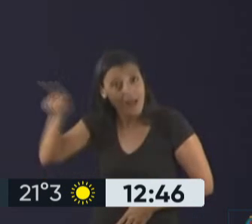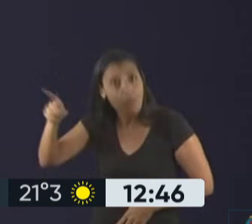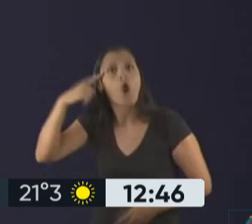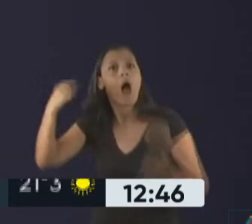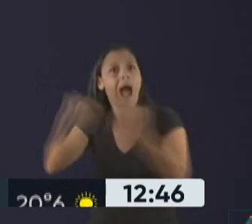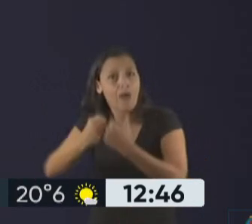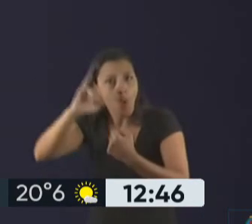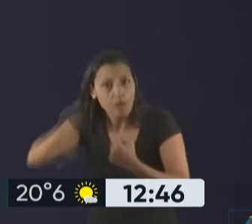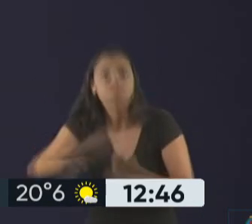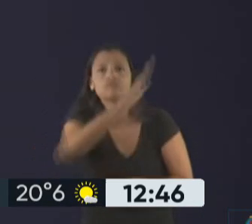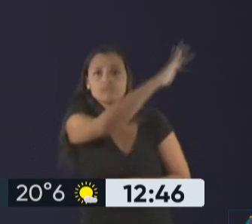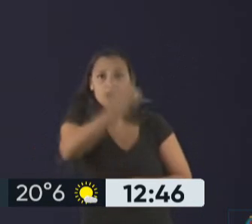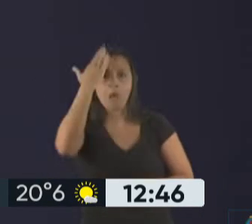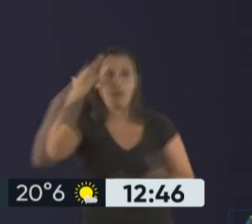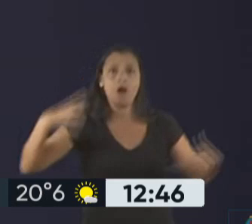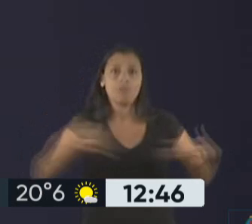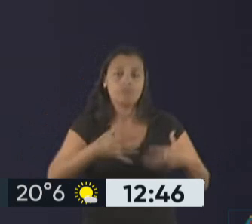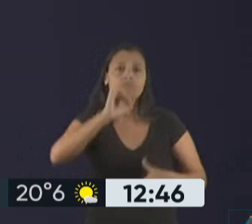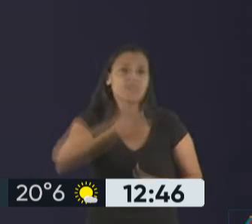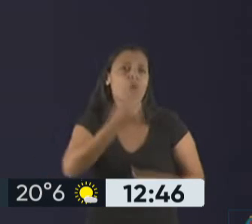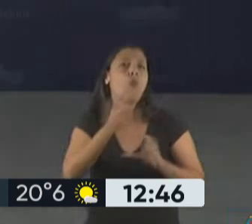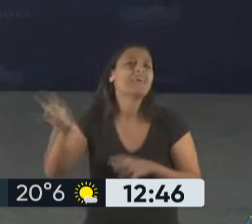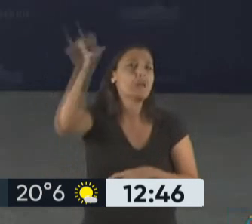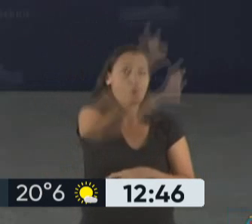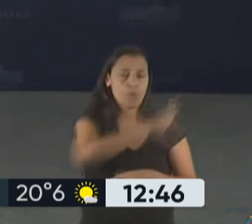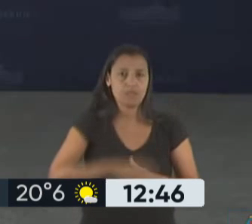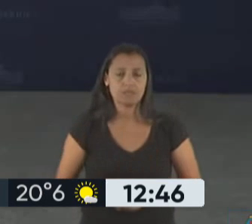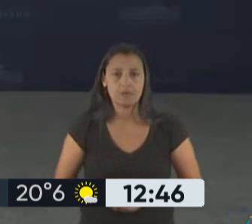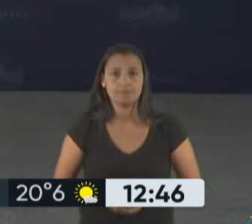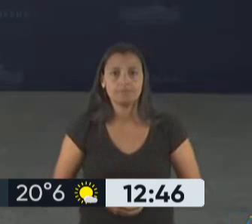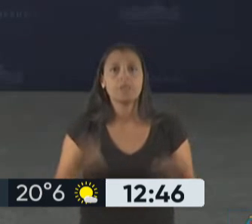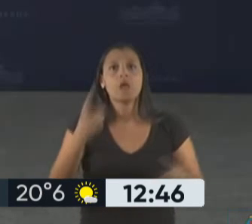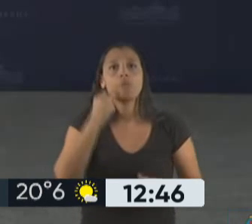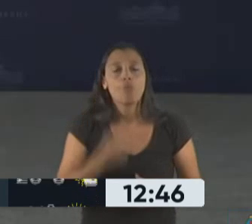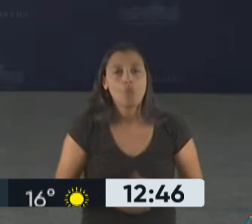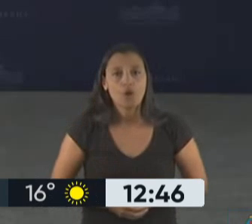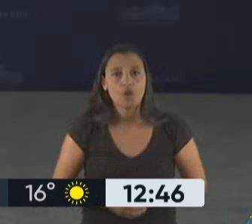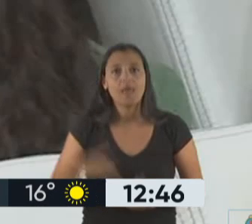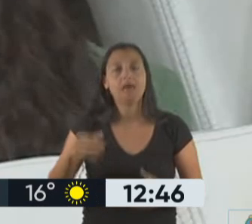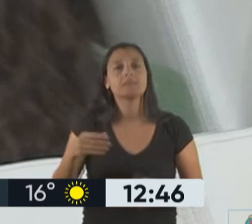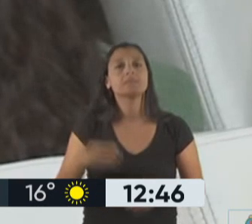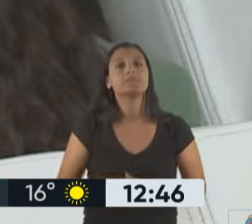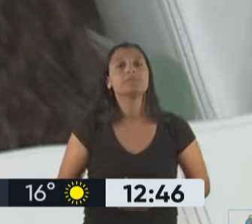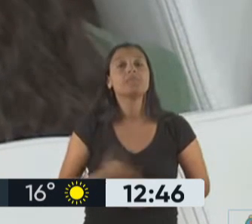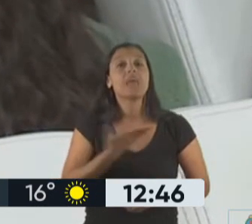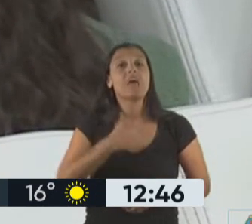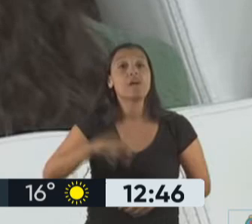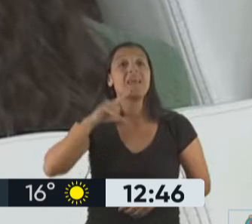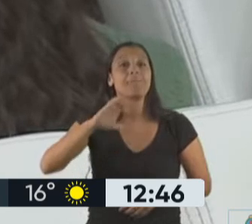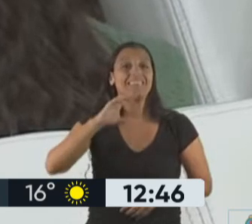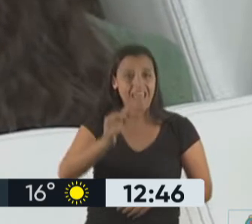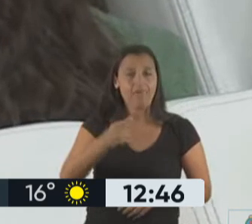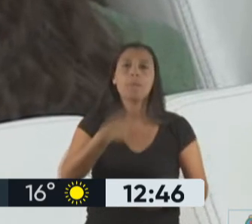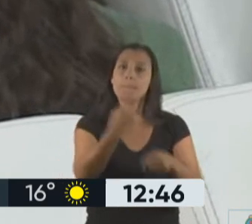partir de allí pueden intervenir en cualquier provincia de la República Argentina. ¿Qué tal? Buenos días, ministro. Fabián Wallman, de FM La Patria. En primer